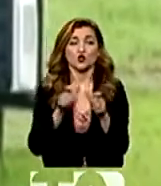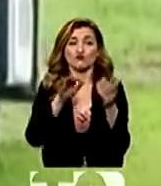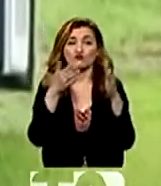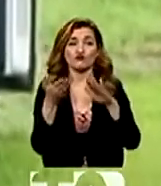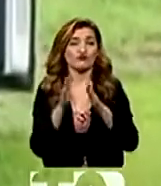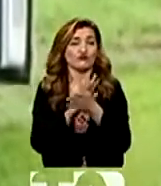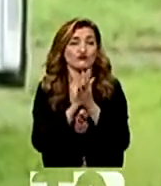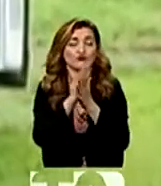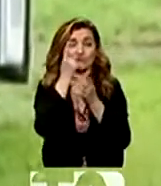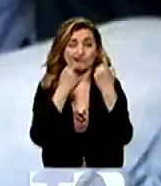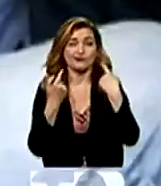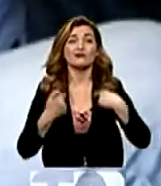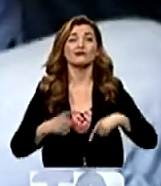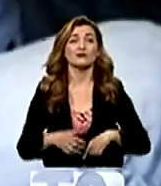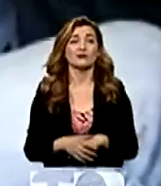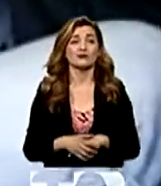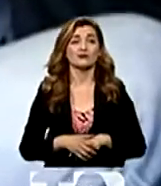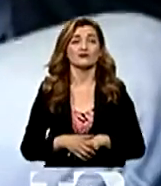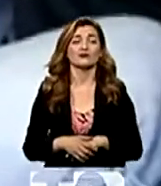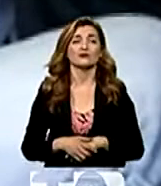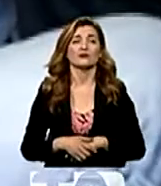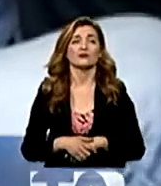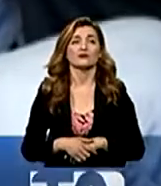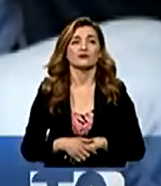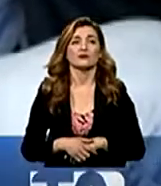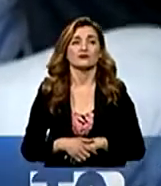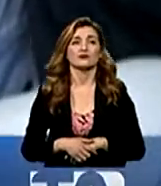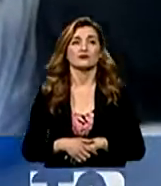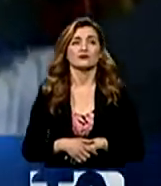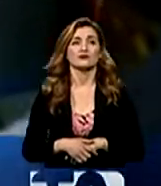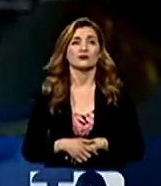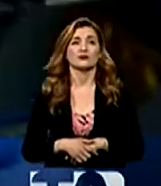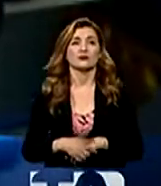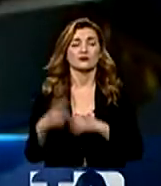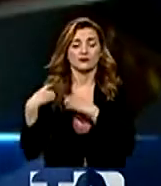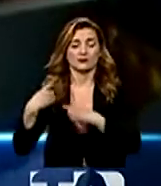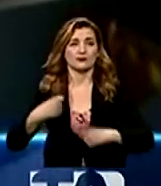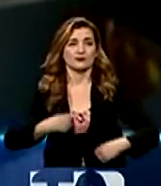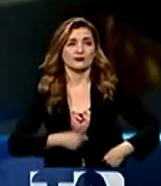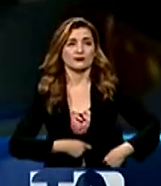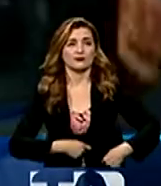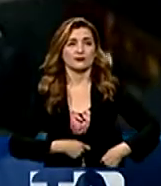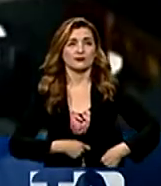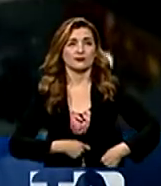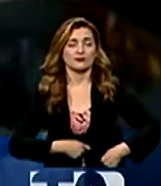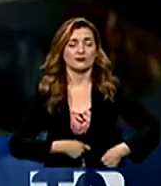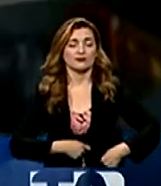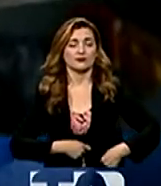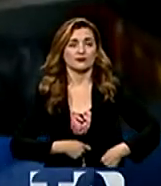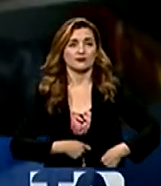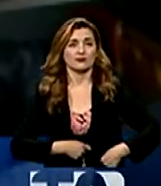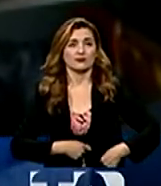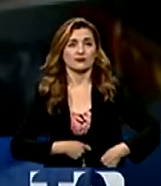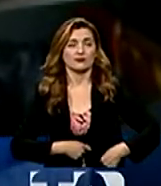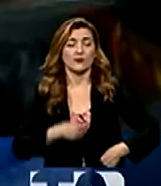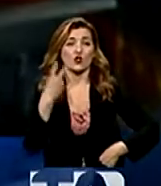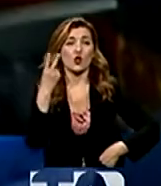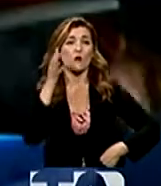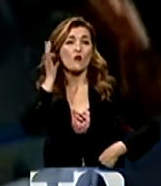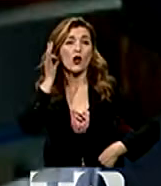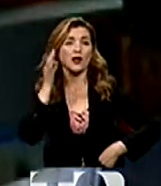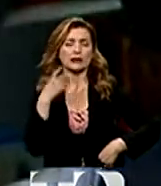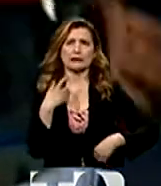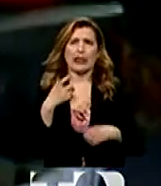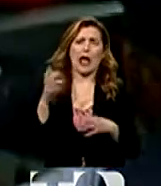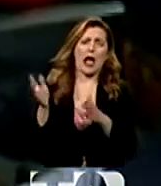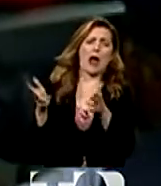sí heridos. Yo venía en el asiento con el señor de seguridad, pero dos chicas me cayeron encima porque